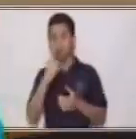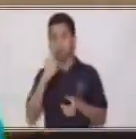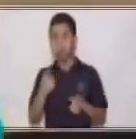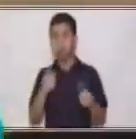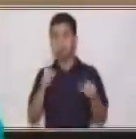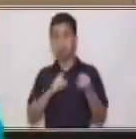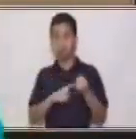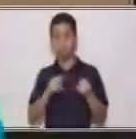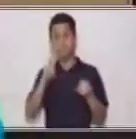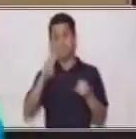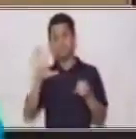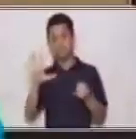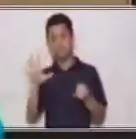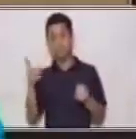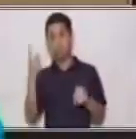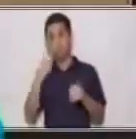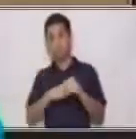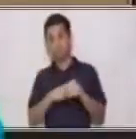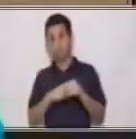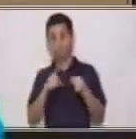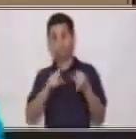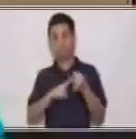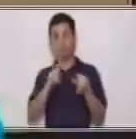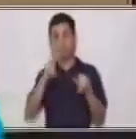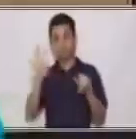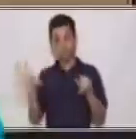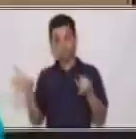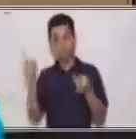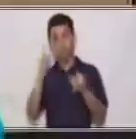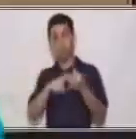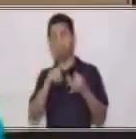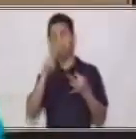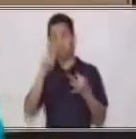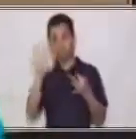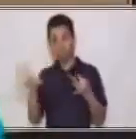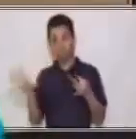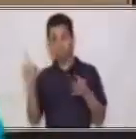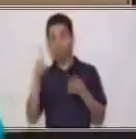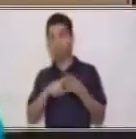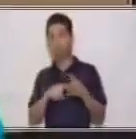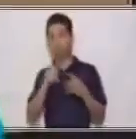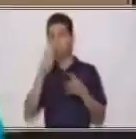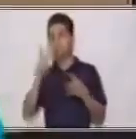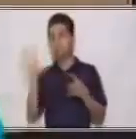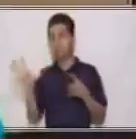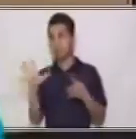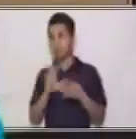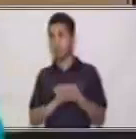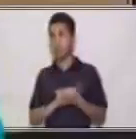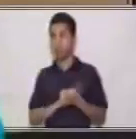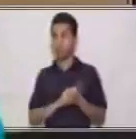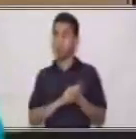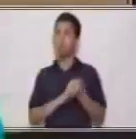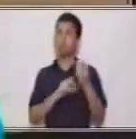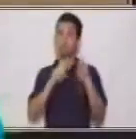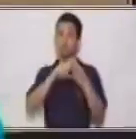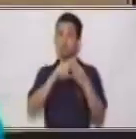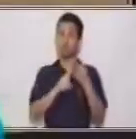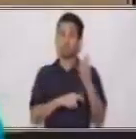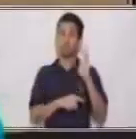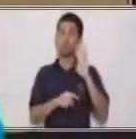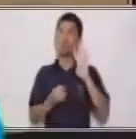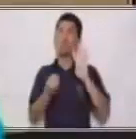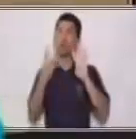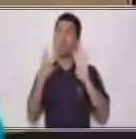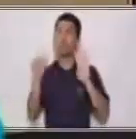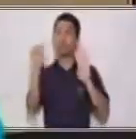más 25, 50, más 25, 75, más 25, 100. ¿Cuántas arrobas